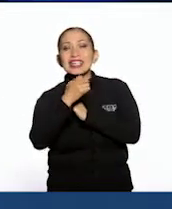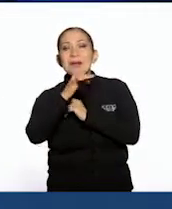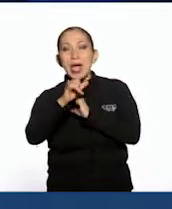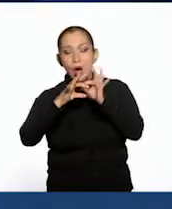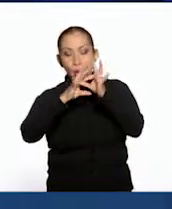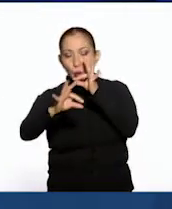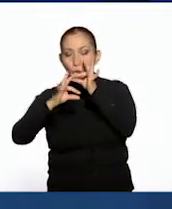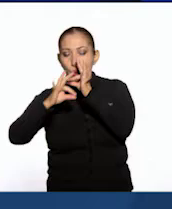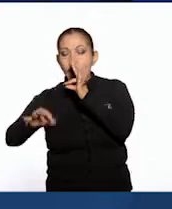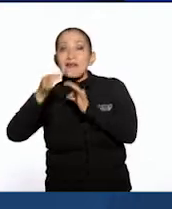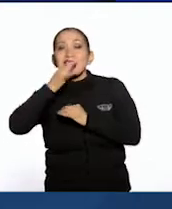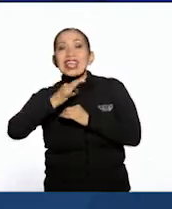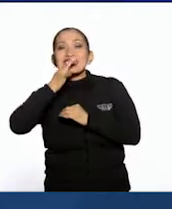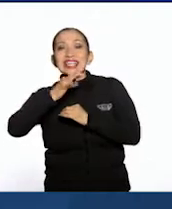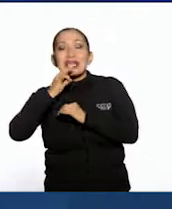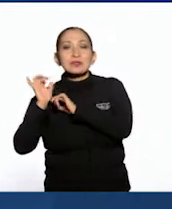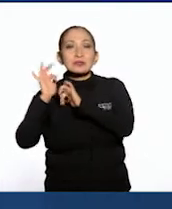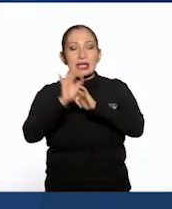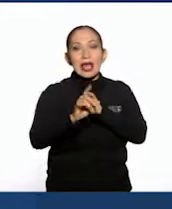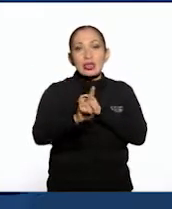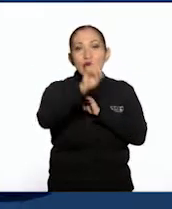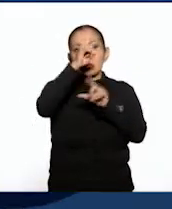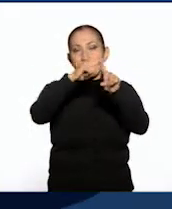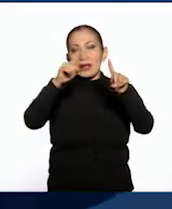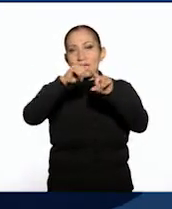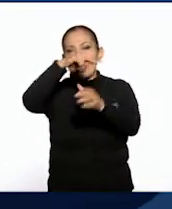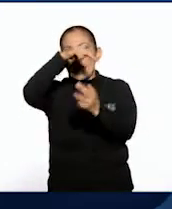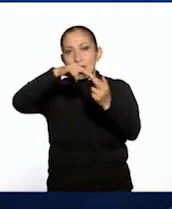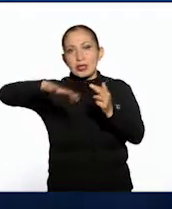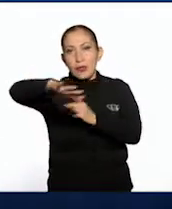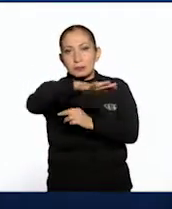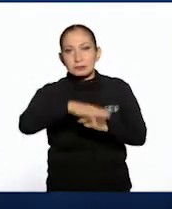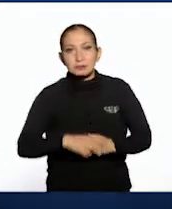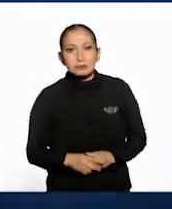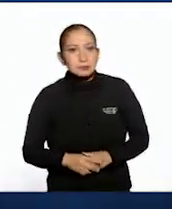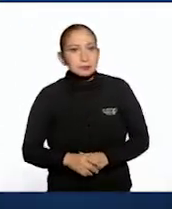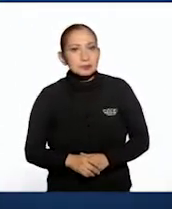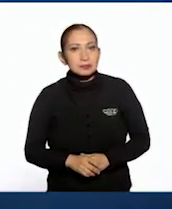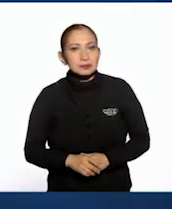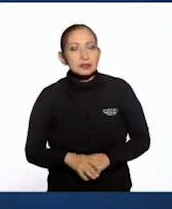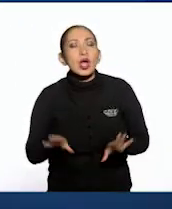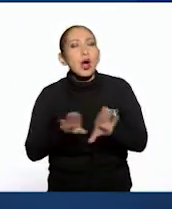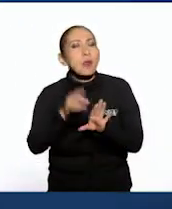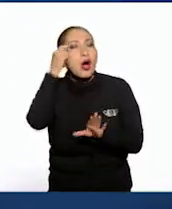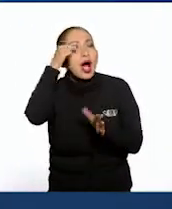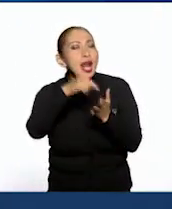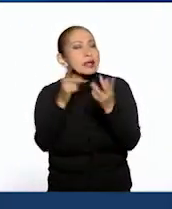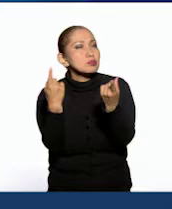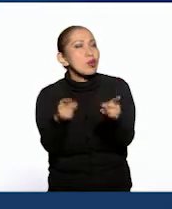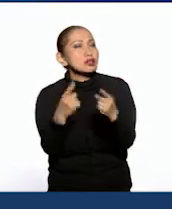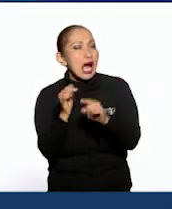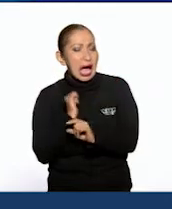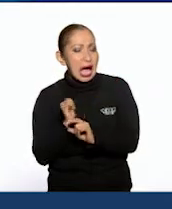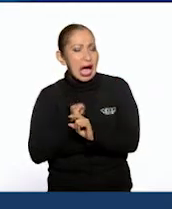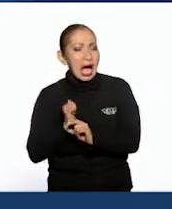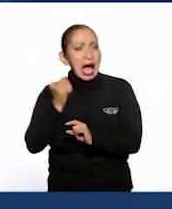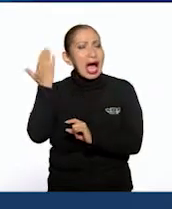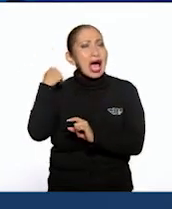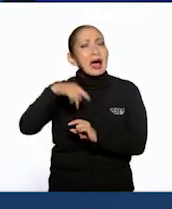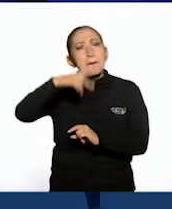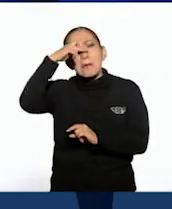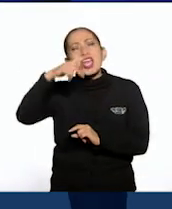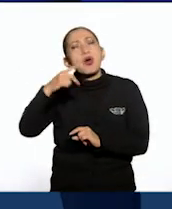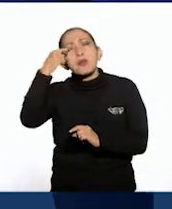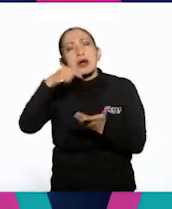o carrizo en fiestas patronales de distintas regiones. ¿cómo te imaginas la música prehispánica en México?